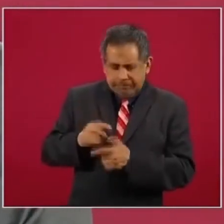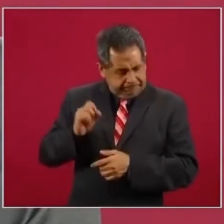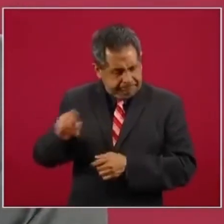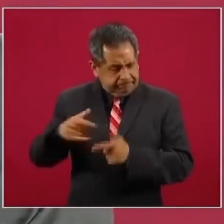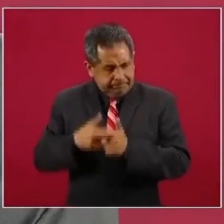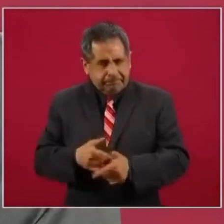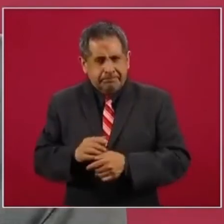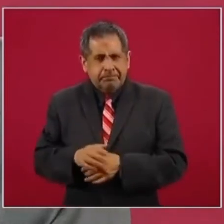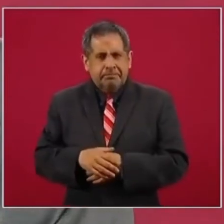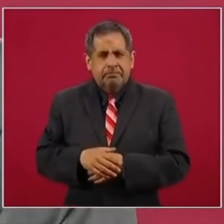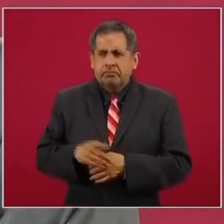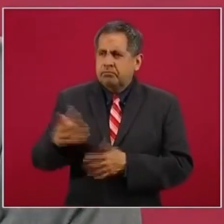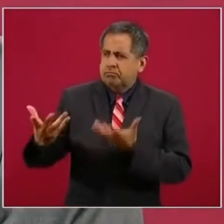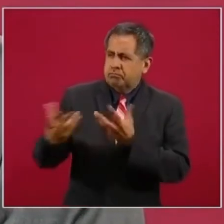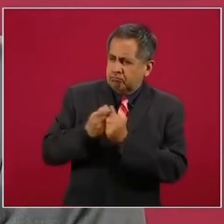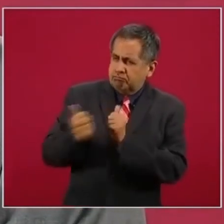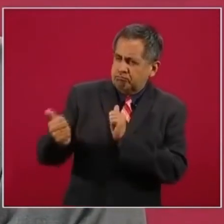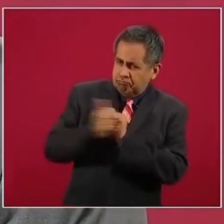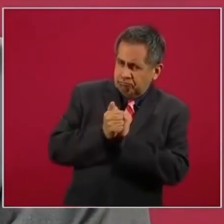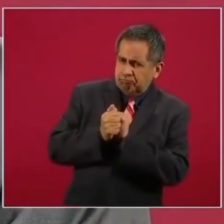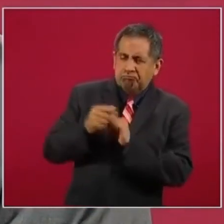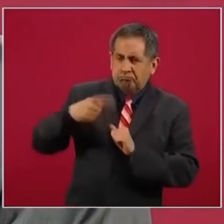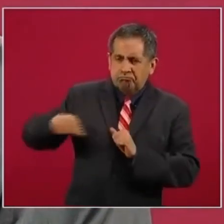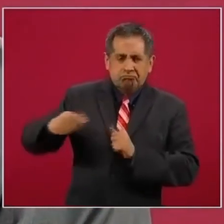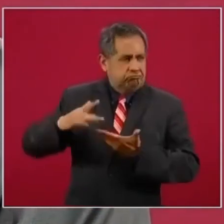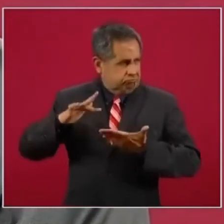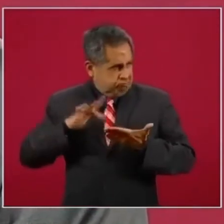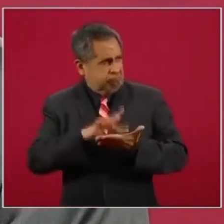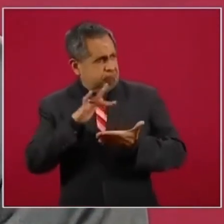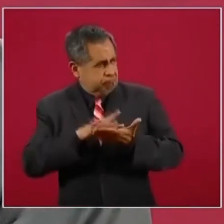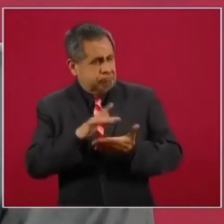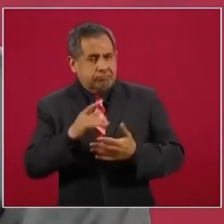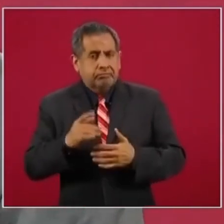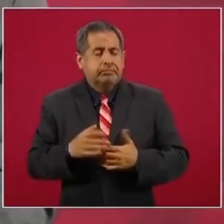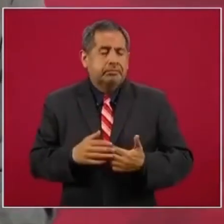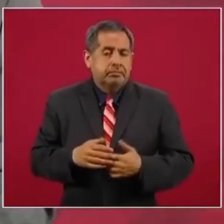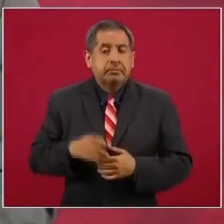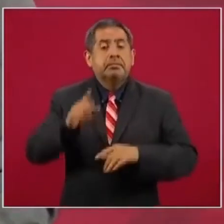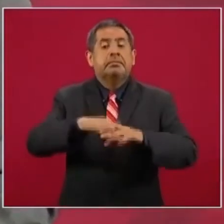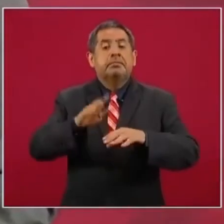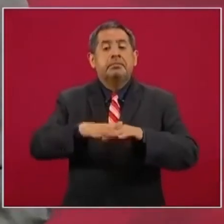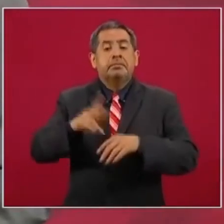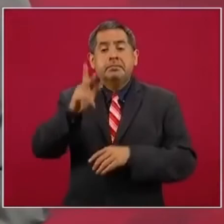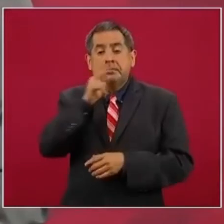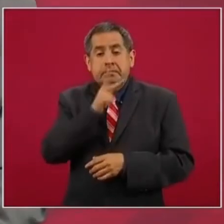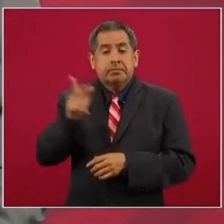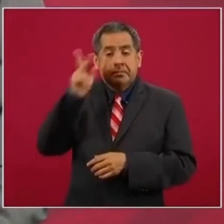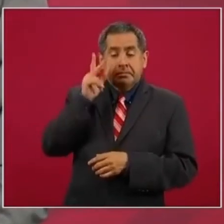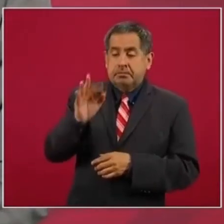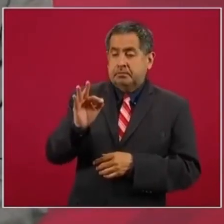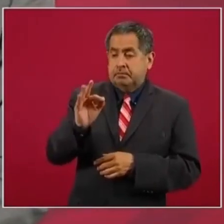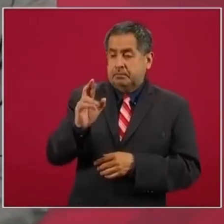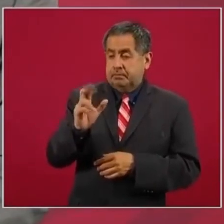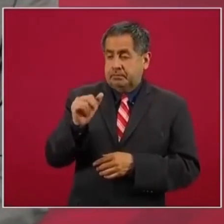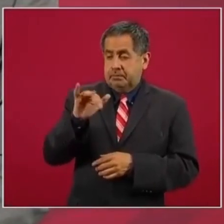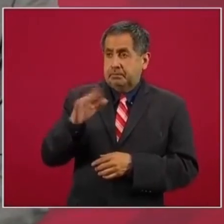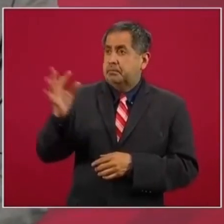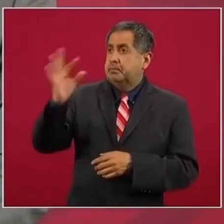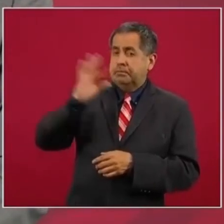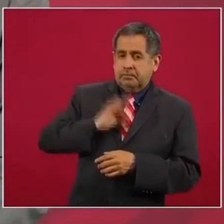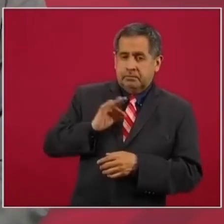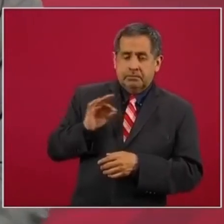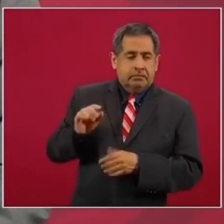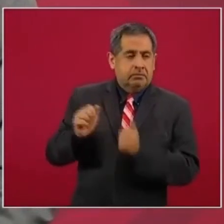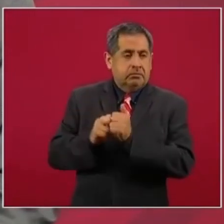se preocupe, estamos con usted, le apoyamos. ¿Saben qué me mandó a decir el Papa Francisco con mi